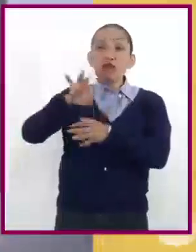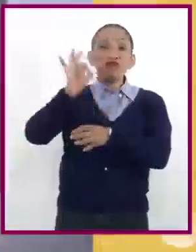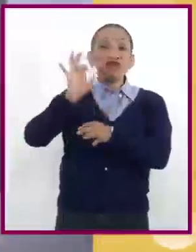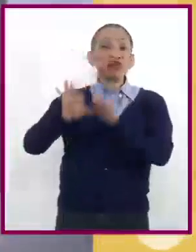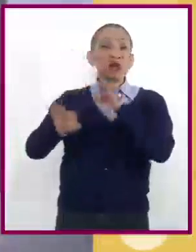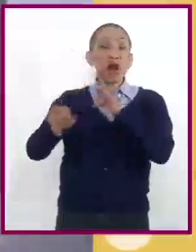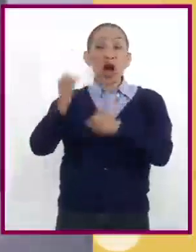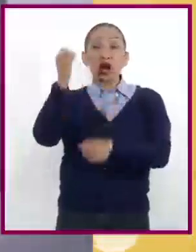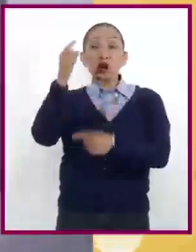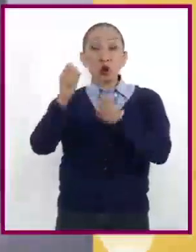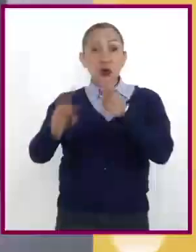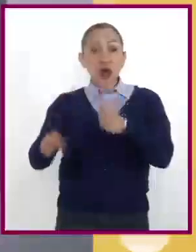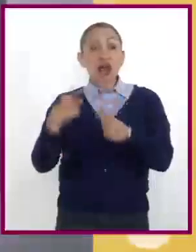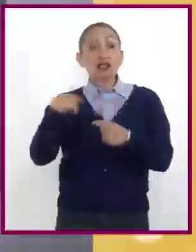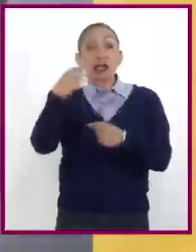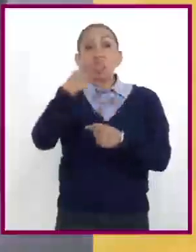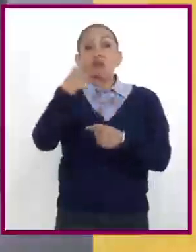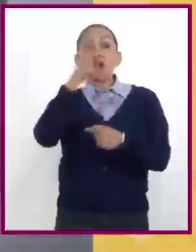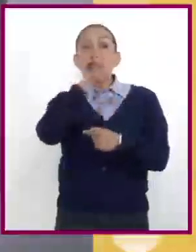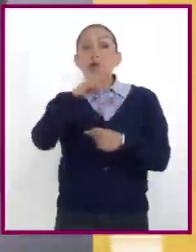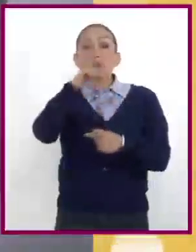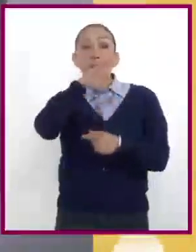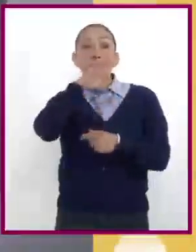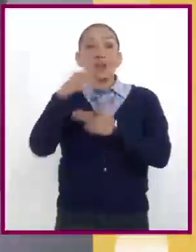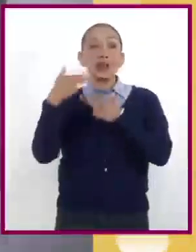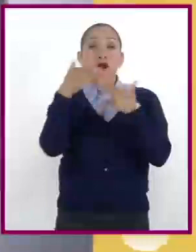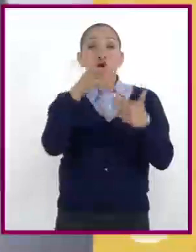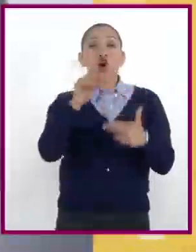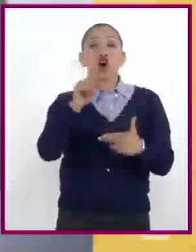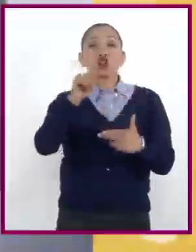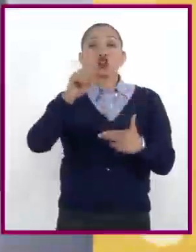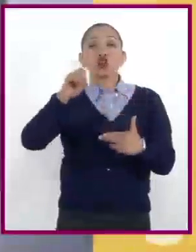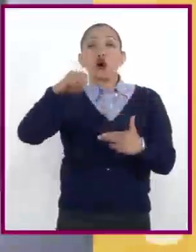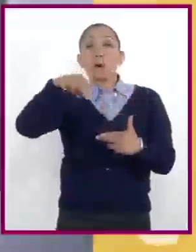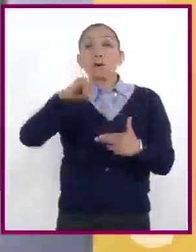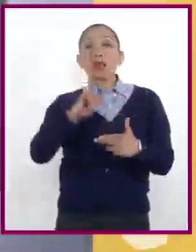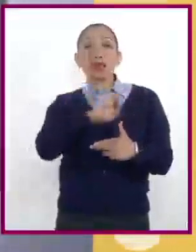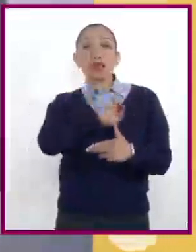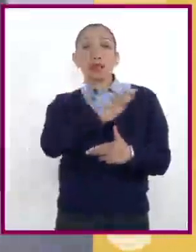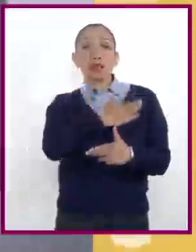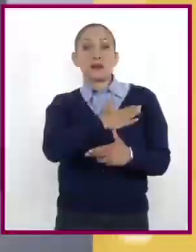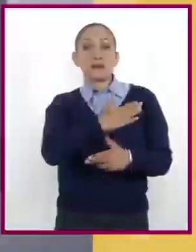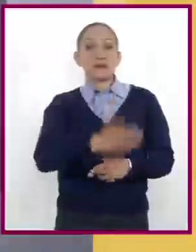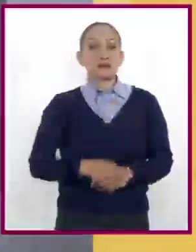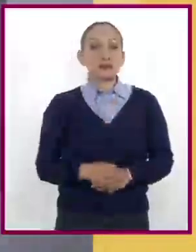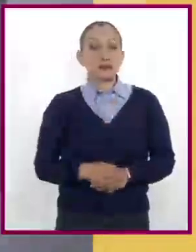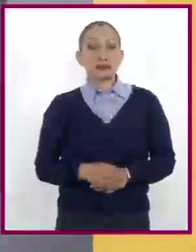de ellos hablan en su lengua materna, el otomí, y también en español.